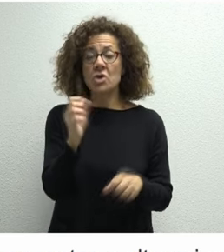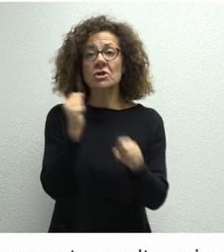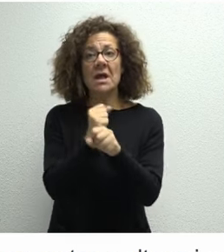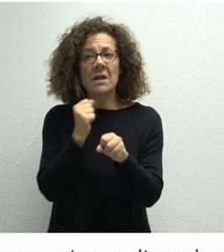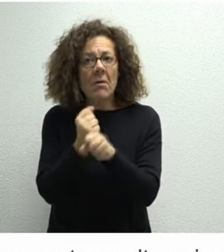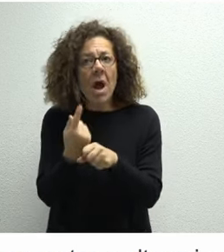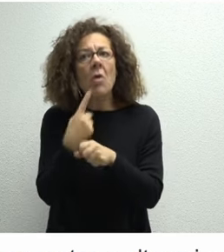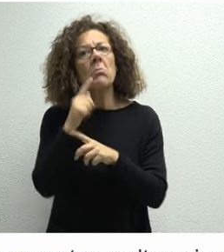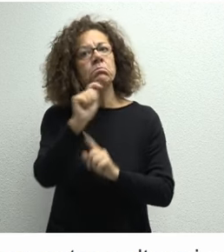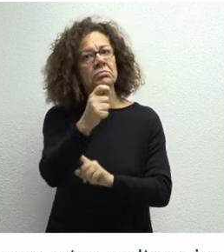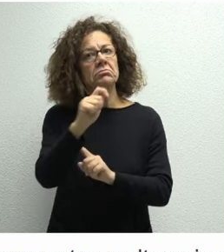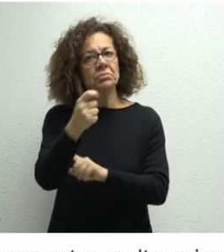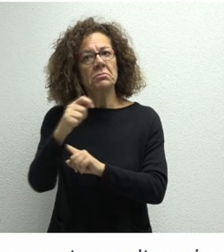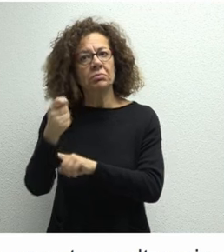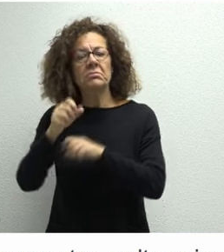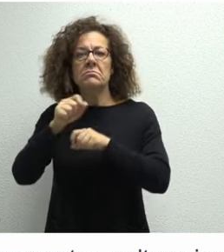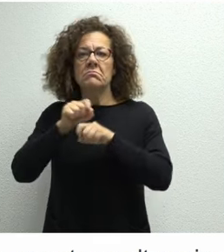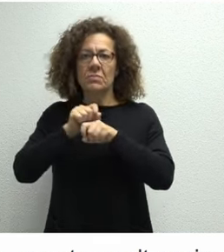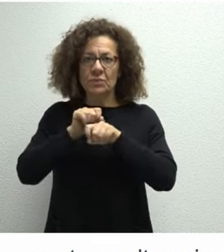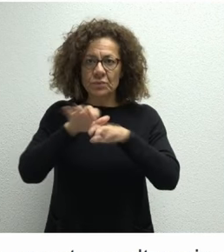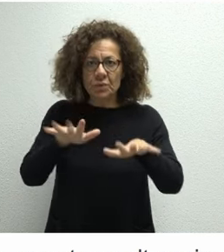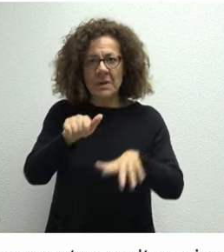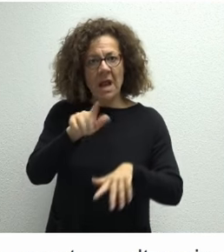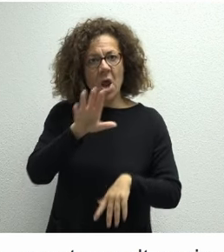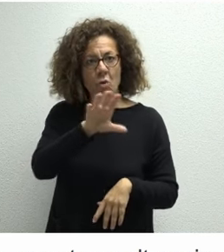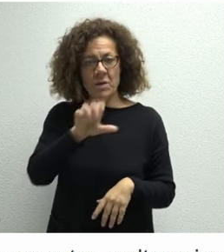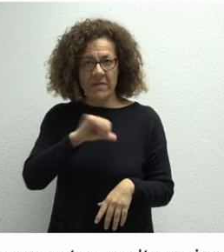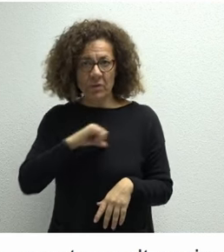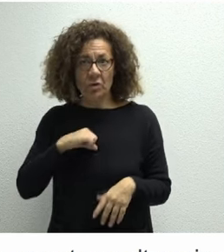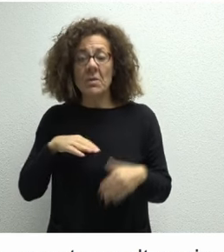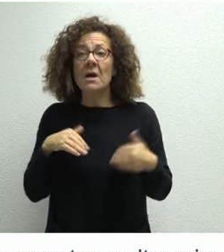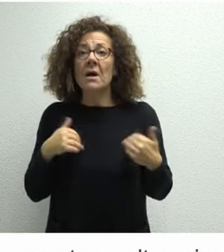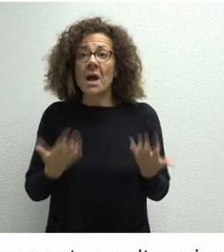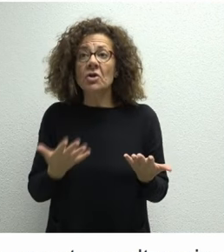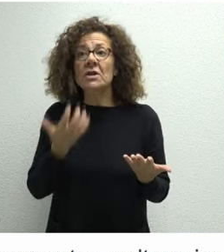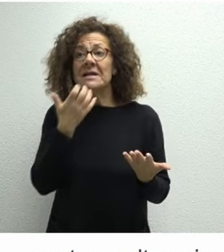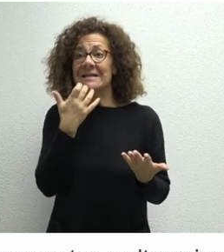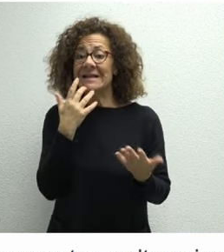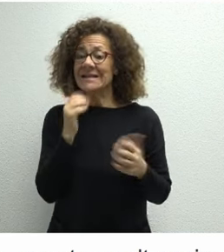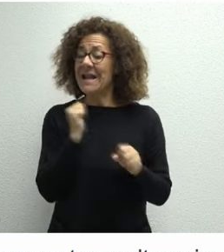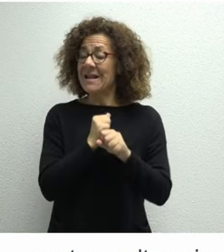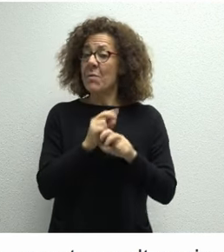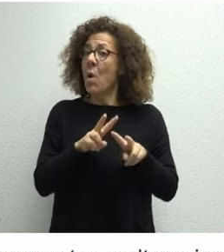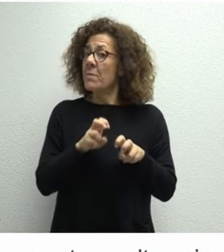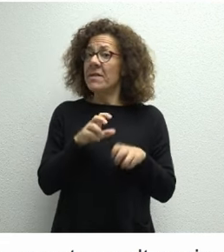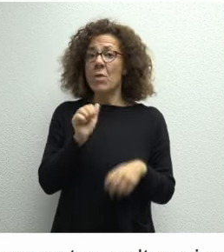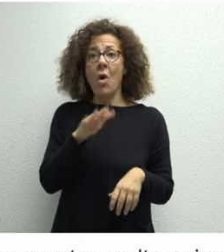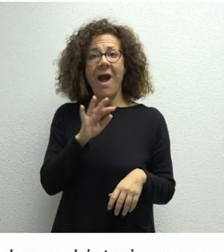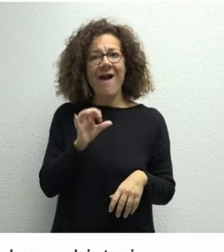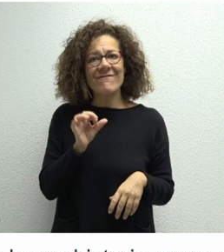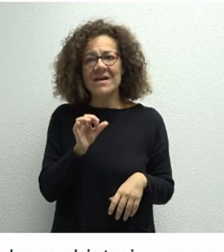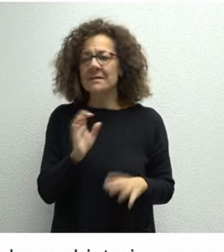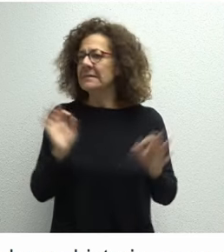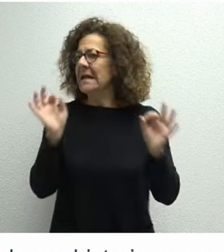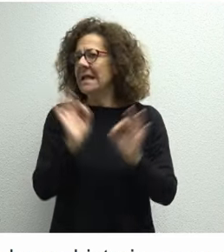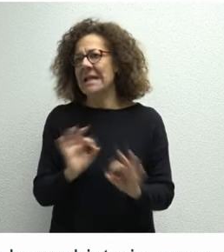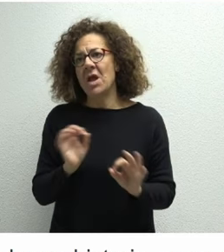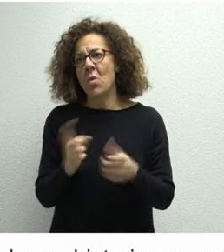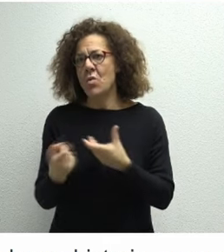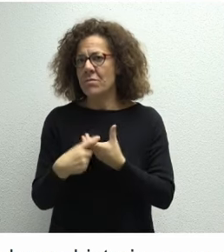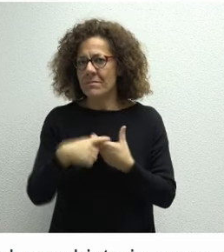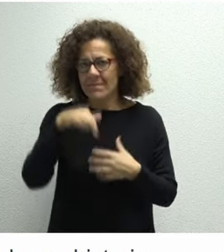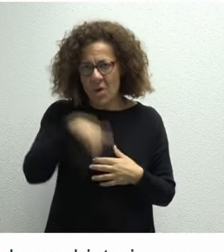evidencias de éxito se empieza a extender por la comunidad Autónoma por eso decía que sin el trabajo inicial de afas pues no estaríamos Ninguno ningunos de los que